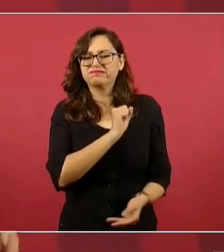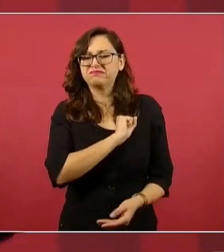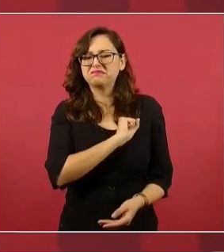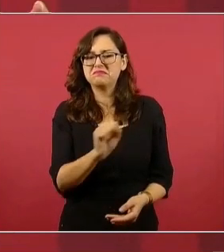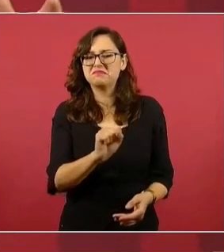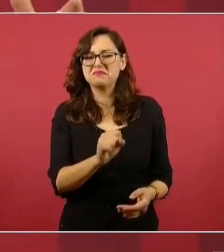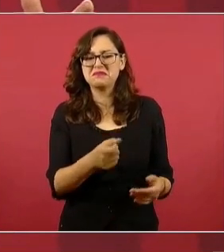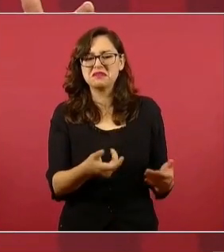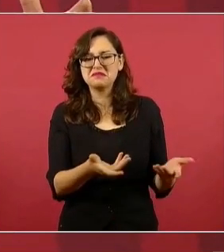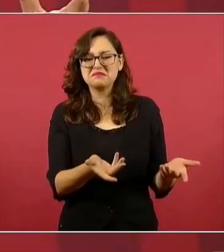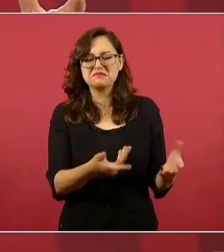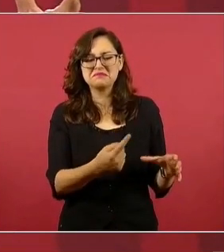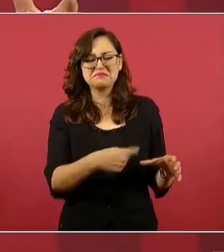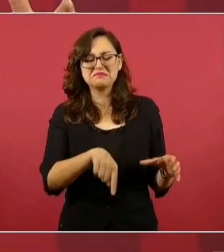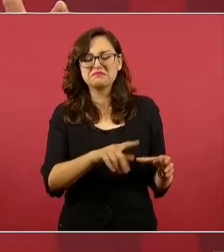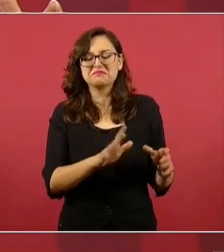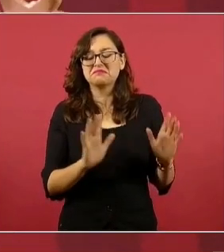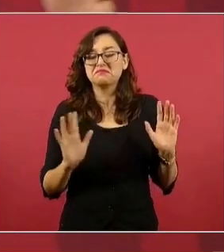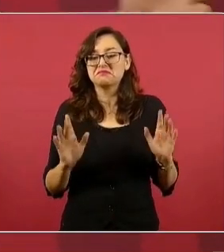Y